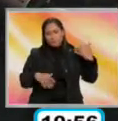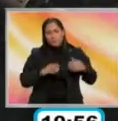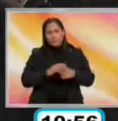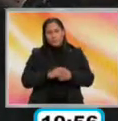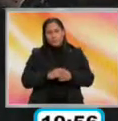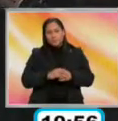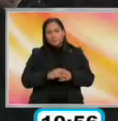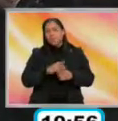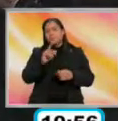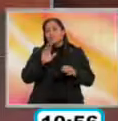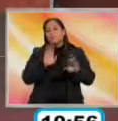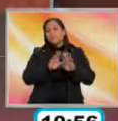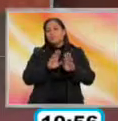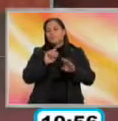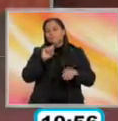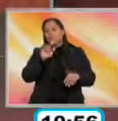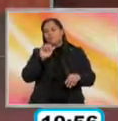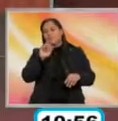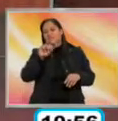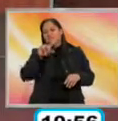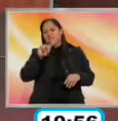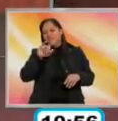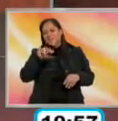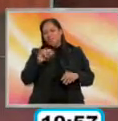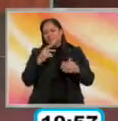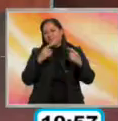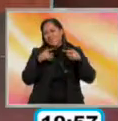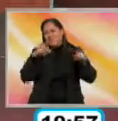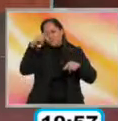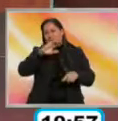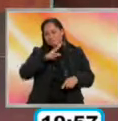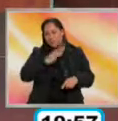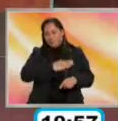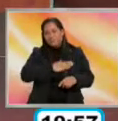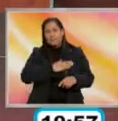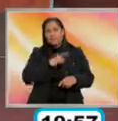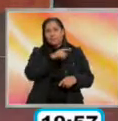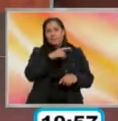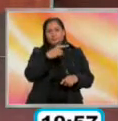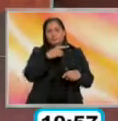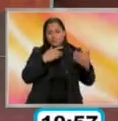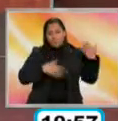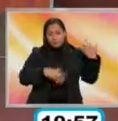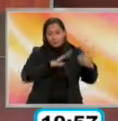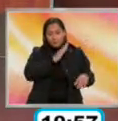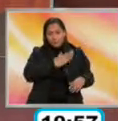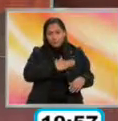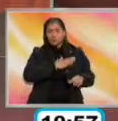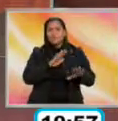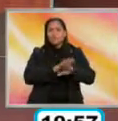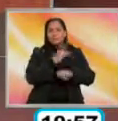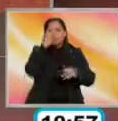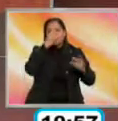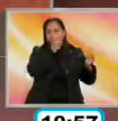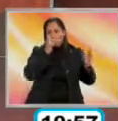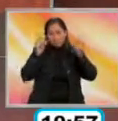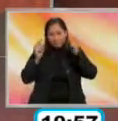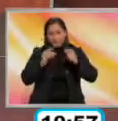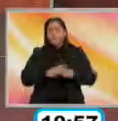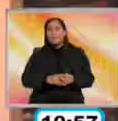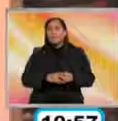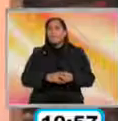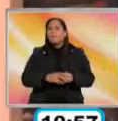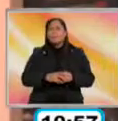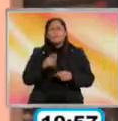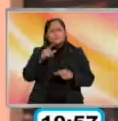de Tarantino, en esa Ajá. onda más misteriosas, ¿no? Que acá, pues con la guitarra española cambiamos la versión a rumba. Y en el panorama musical te